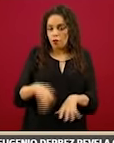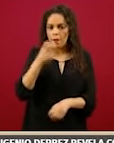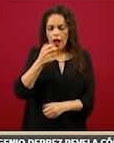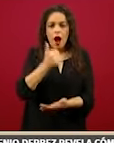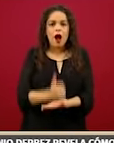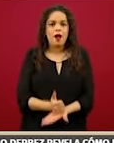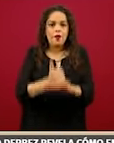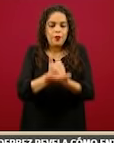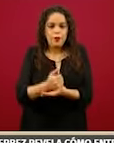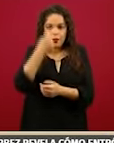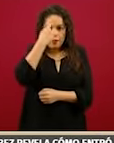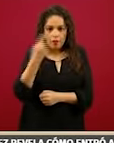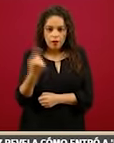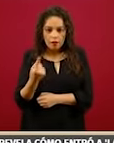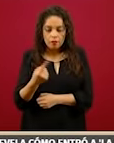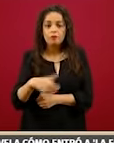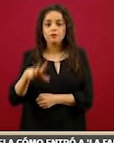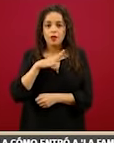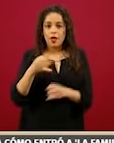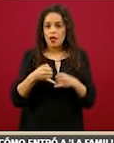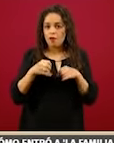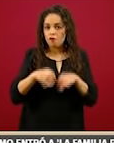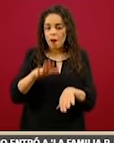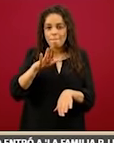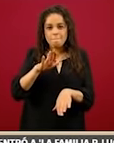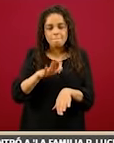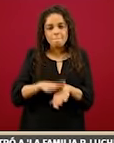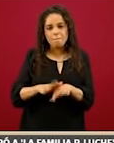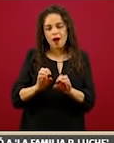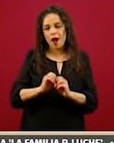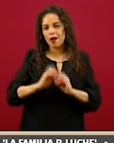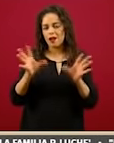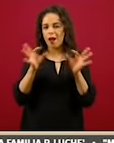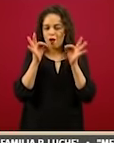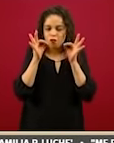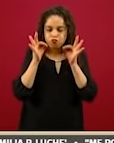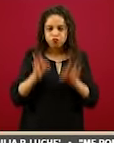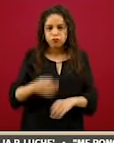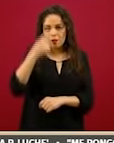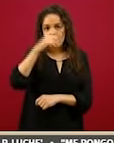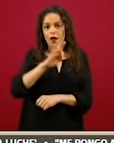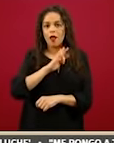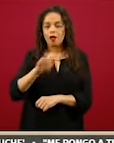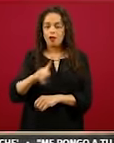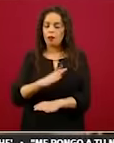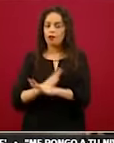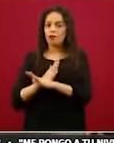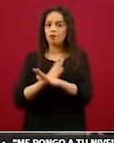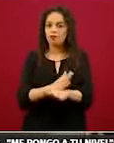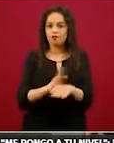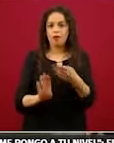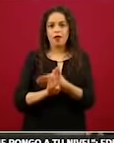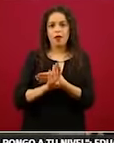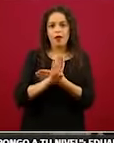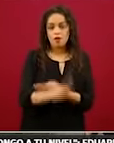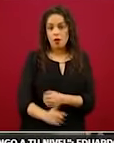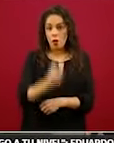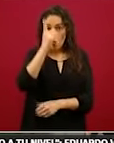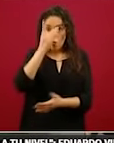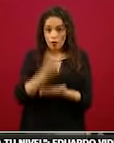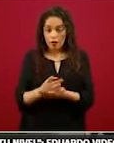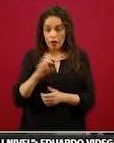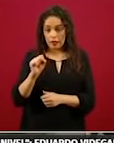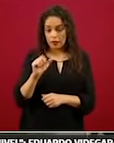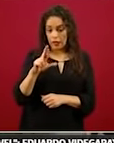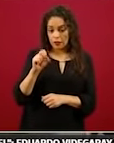a tener información muchísimo más certera para la prevención, no solamente de SARS-CoV-2, pero también de otros